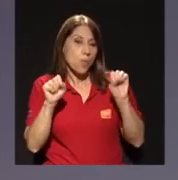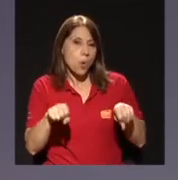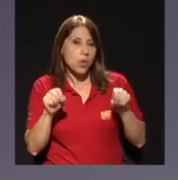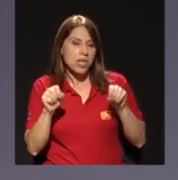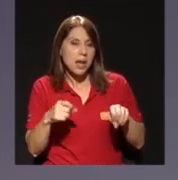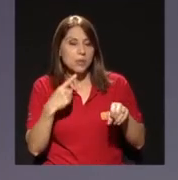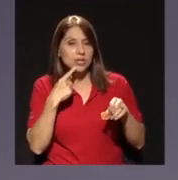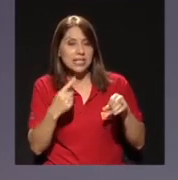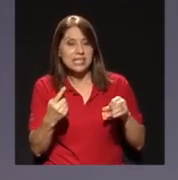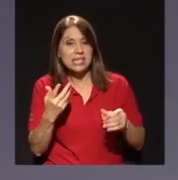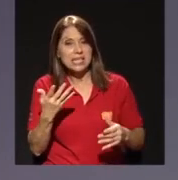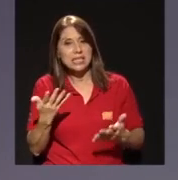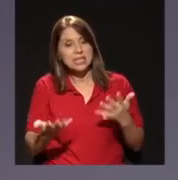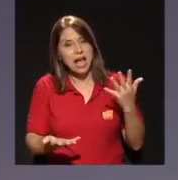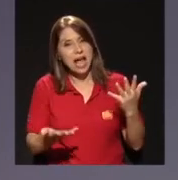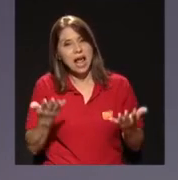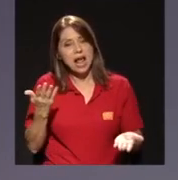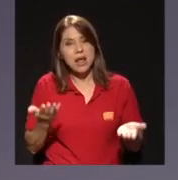podríamos decir tal vez